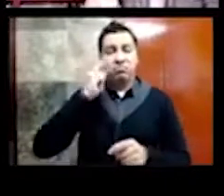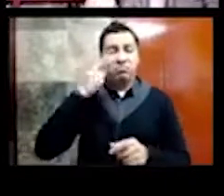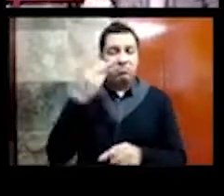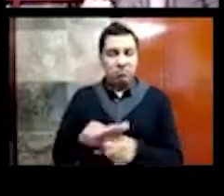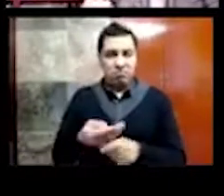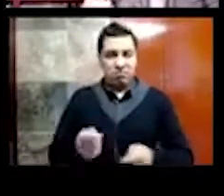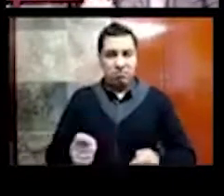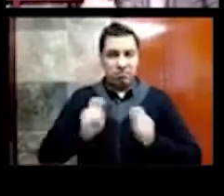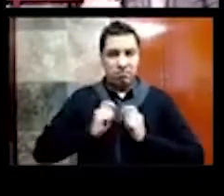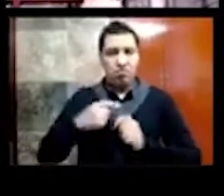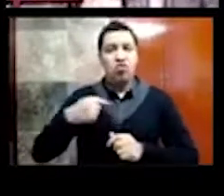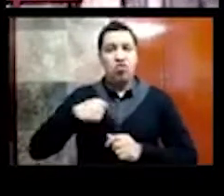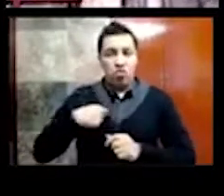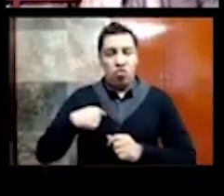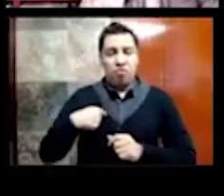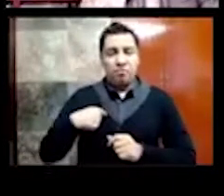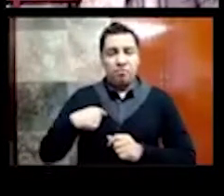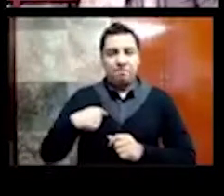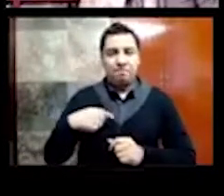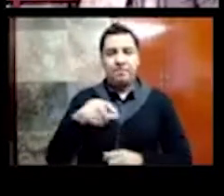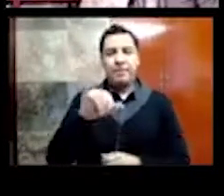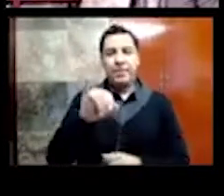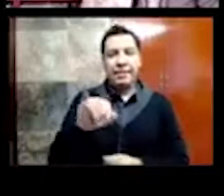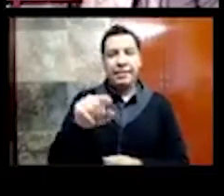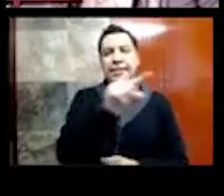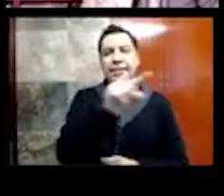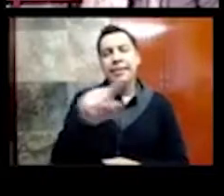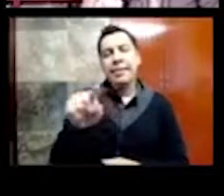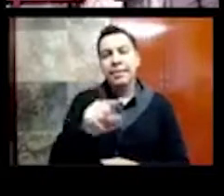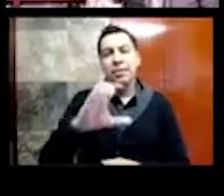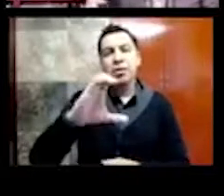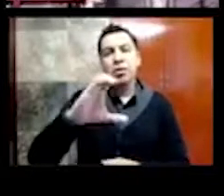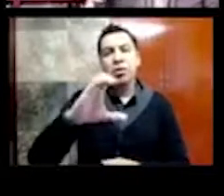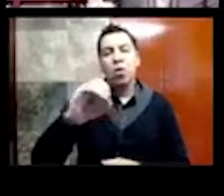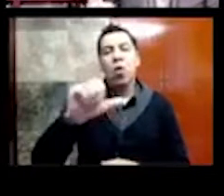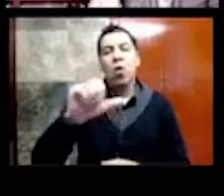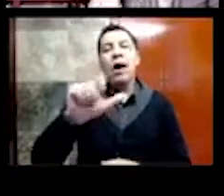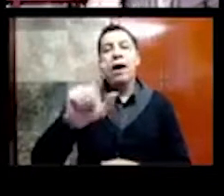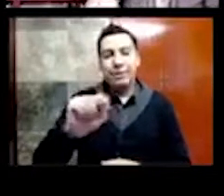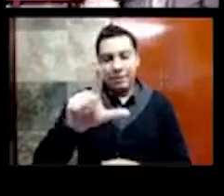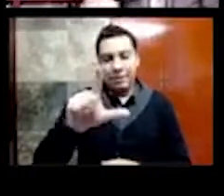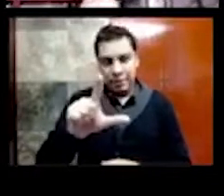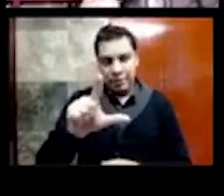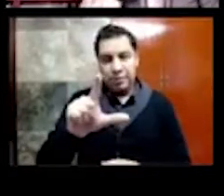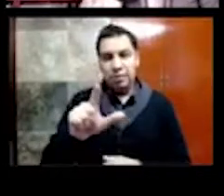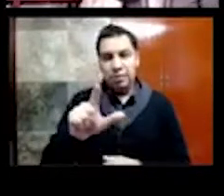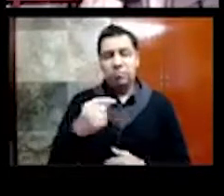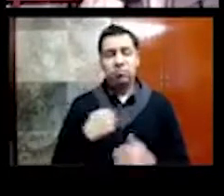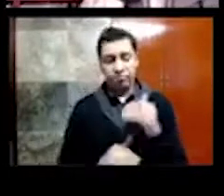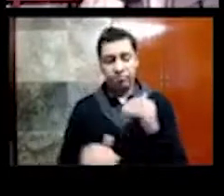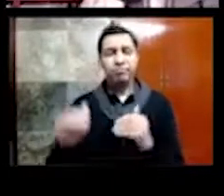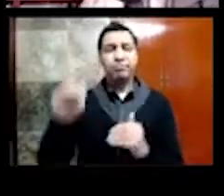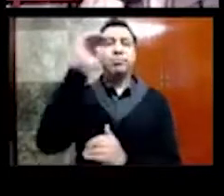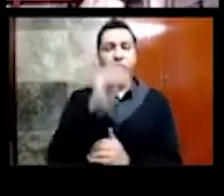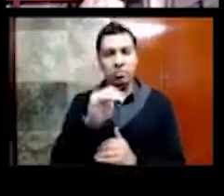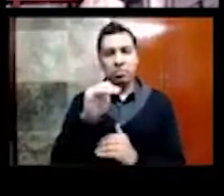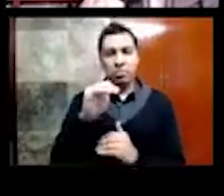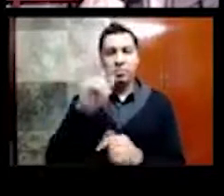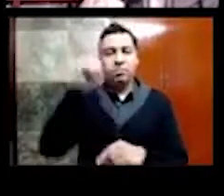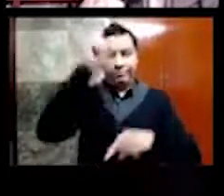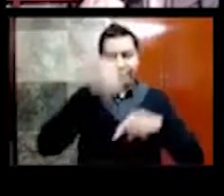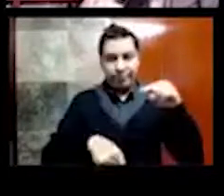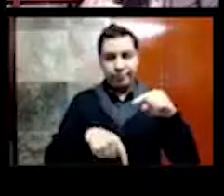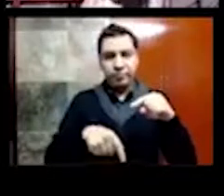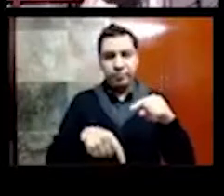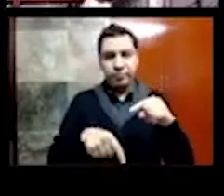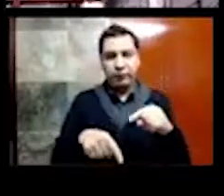obsidiana, Ixcoatl, y sube con él un personaje que también hablábamos la otra vez, que León Portilla